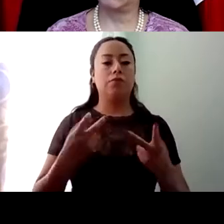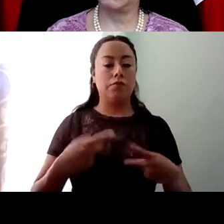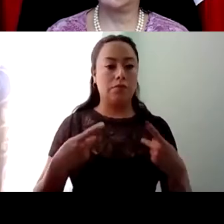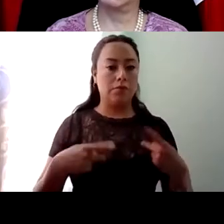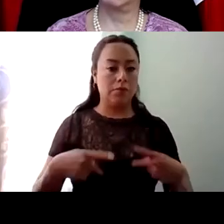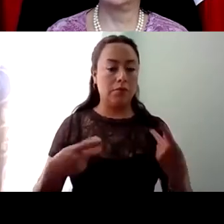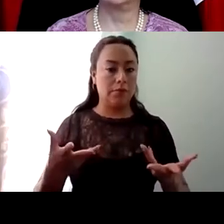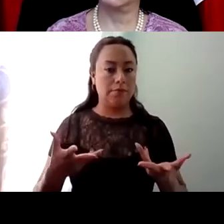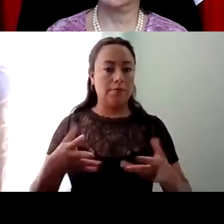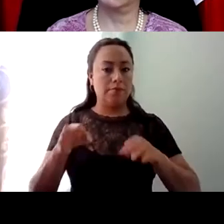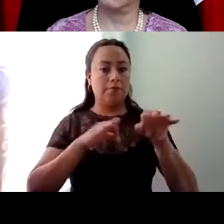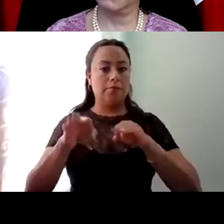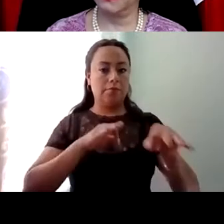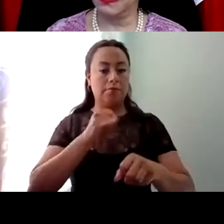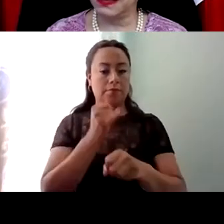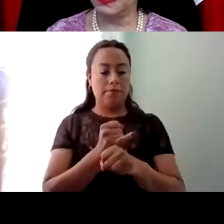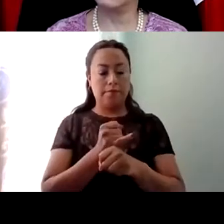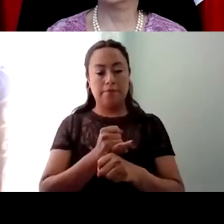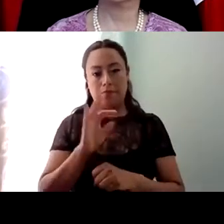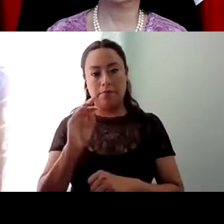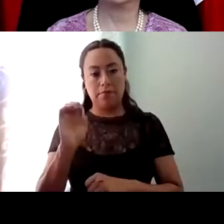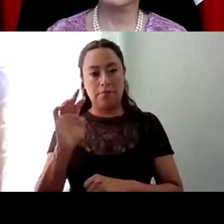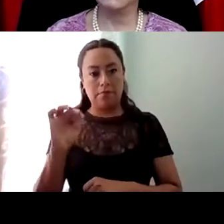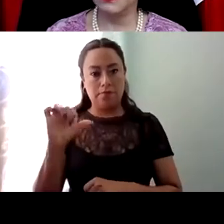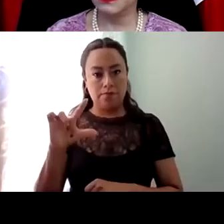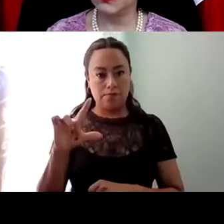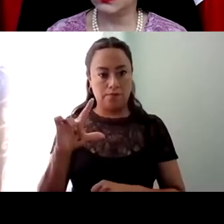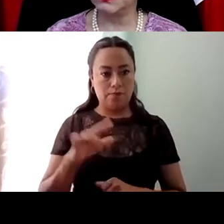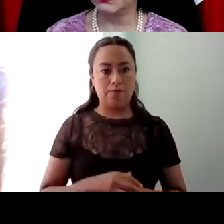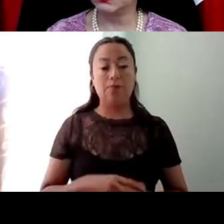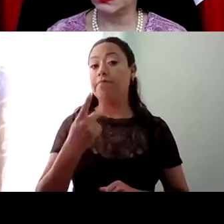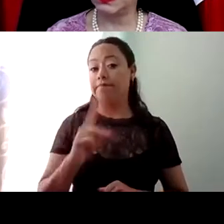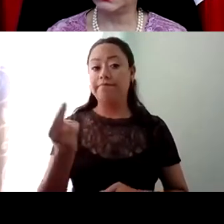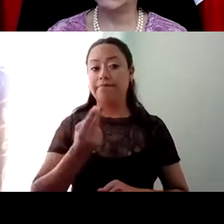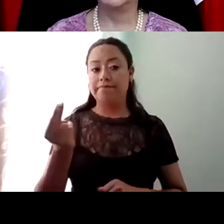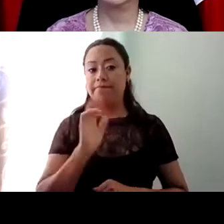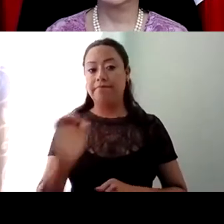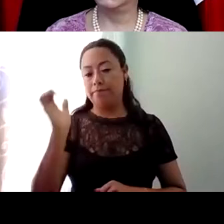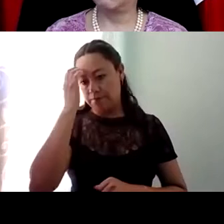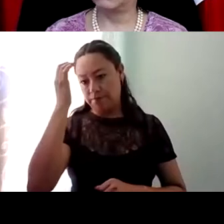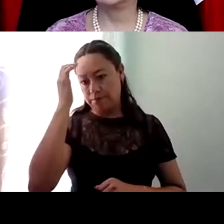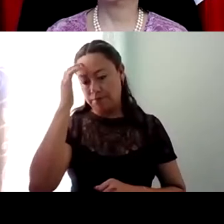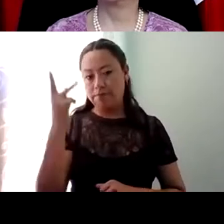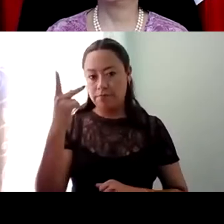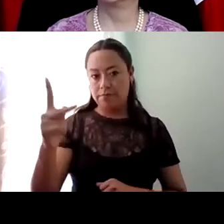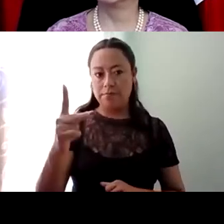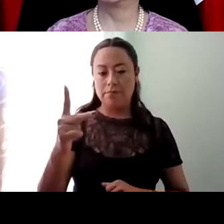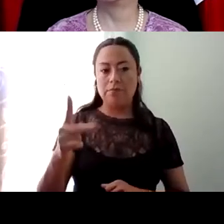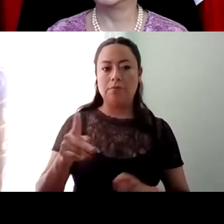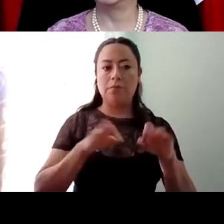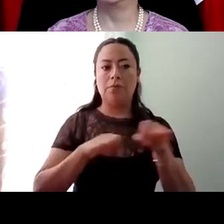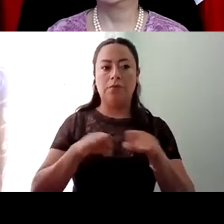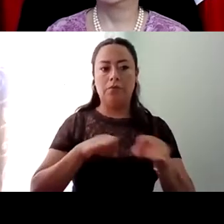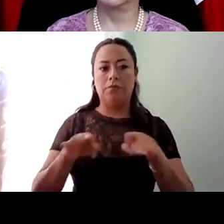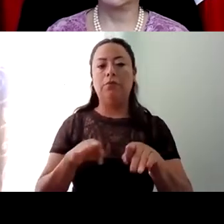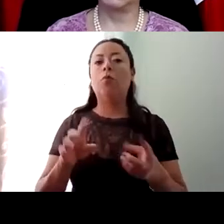sector informal y que merece y necesita del reconocimiento de su trabajo y de la protección del mismo desde